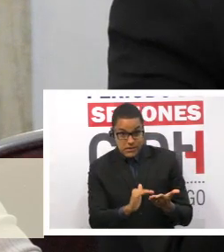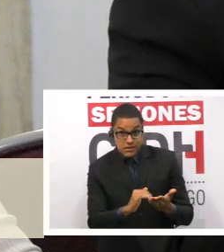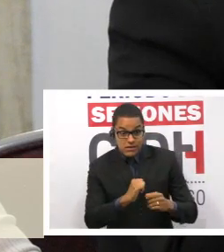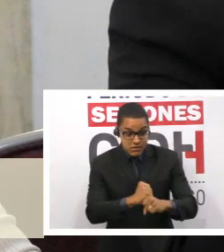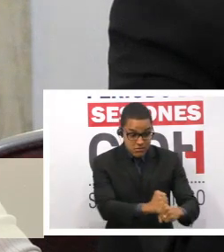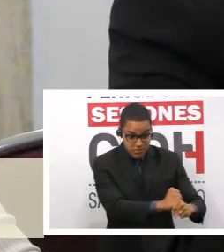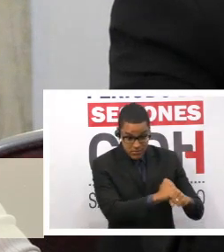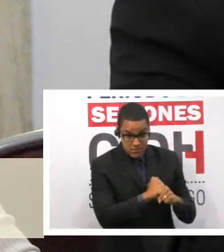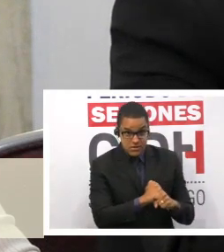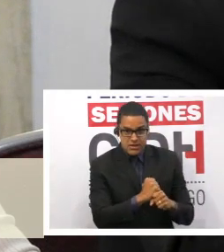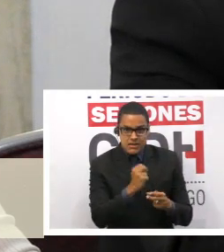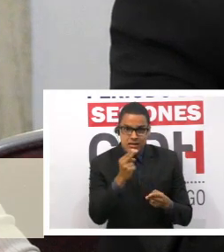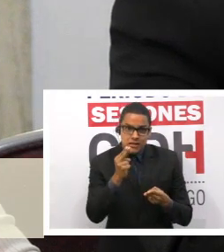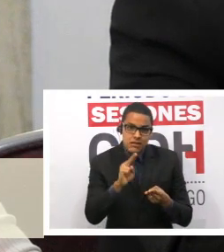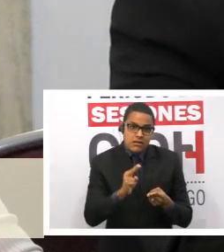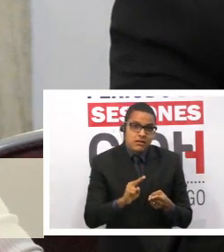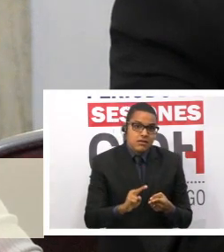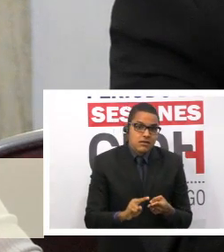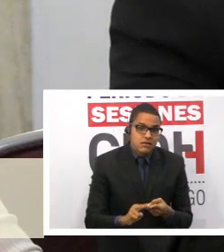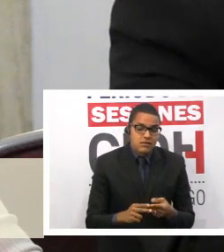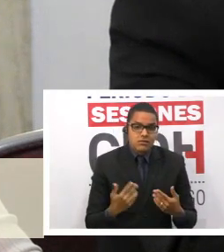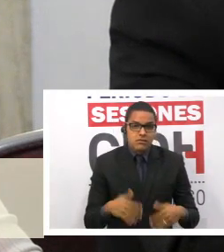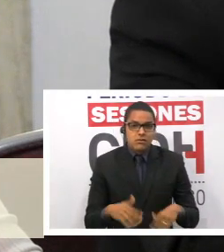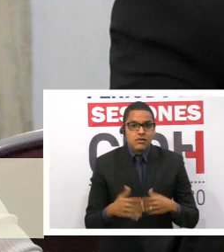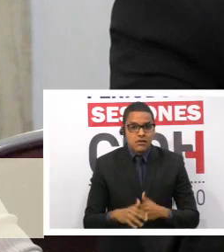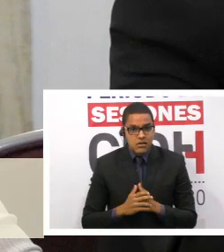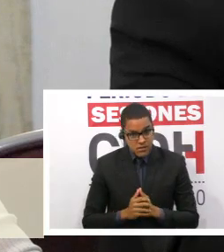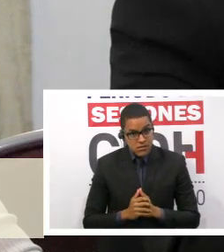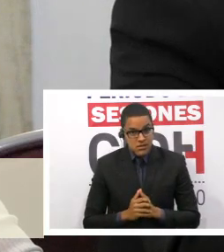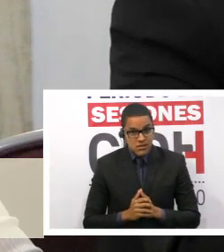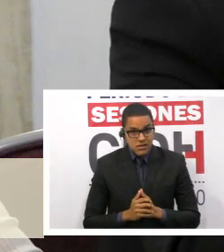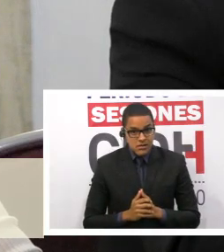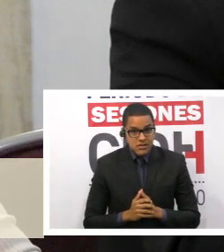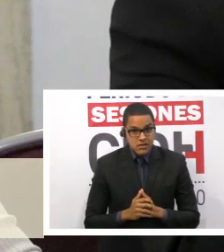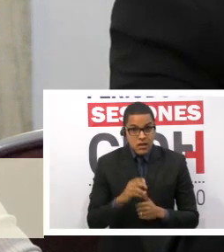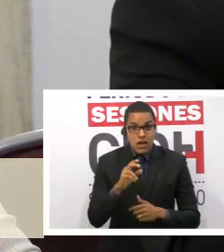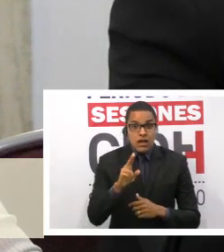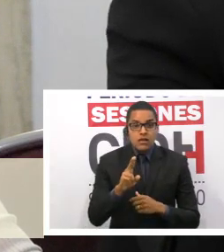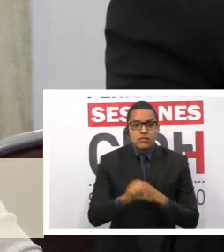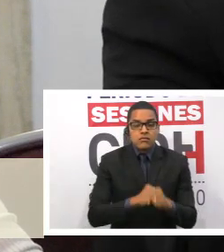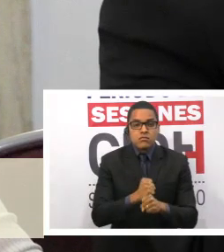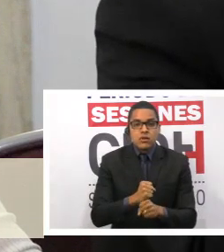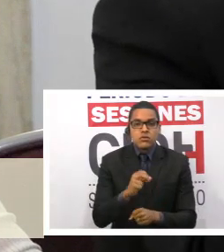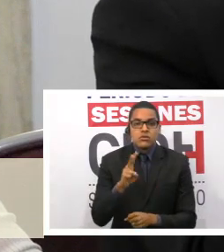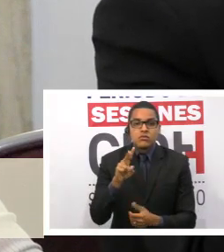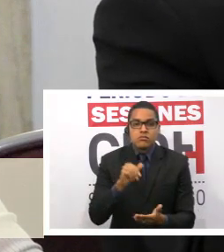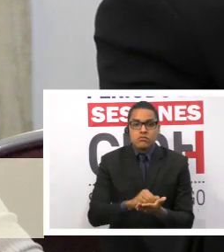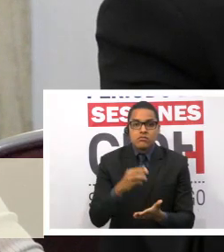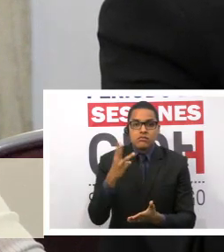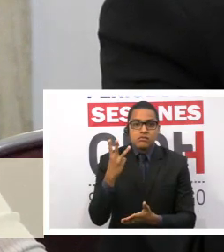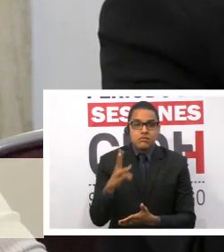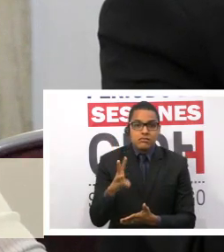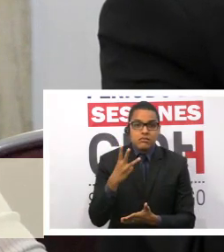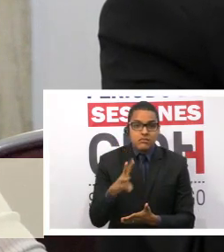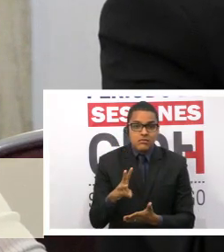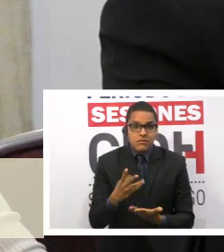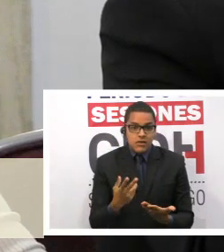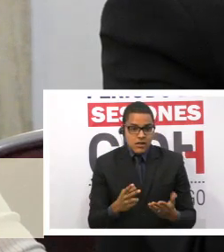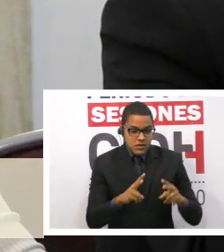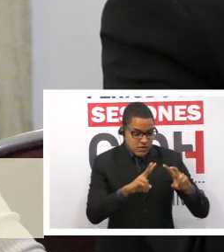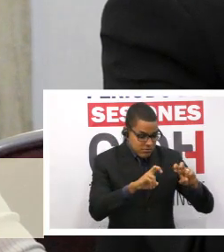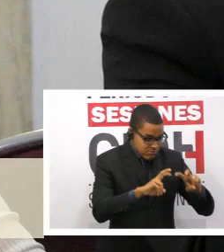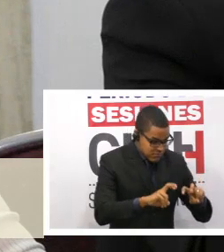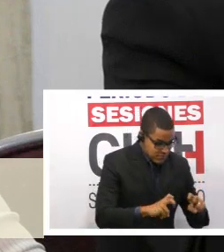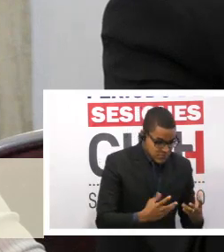20% menos servicios no tenemos datos de 2007 por falta de transparencia del relator yo segundo